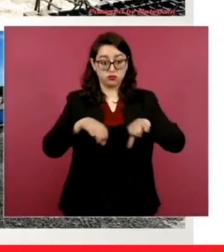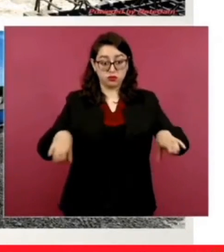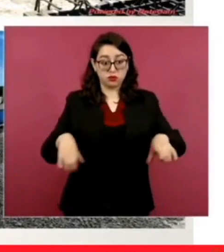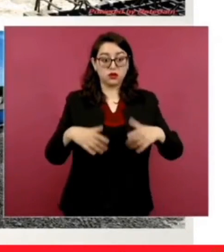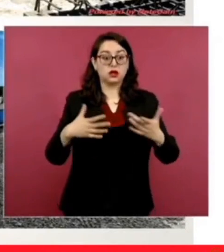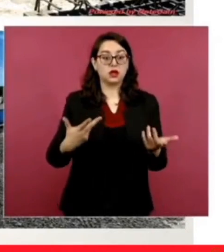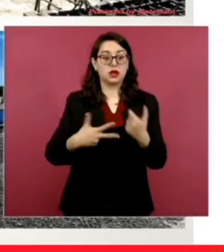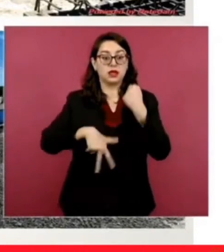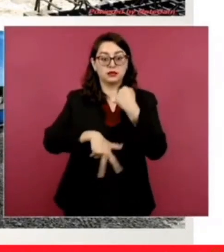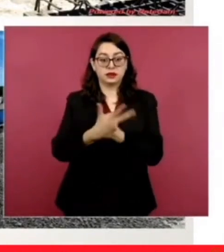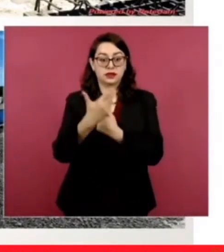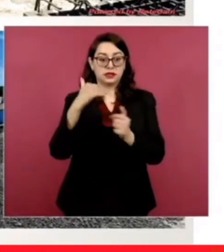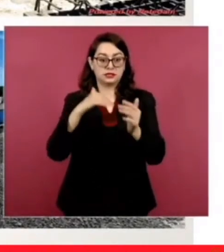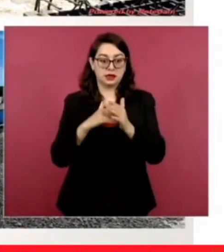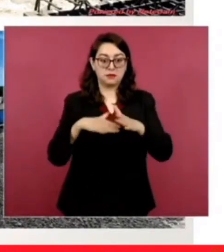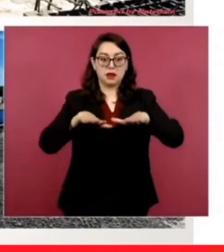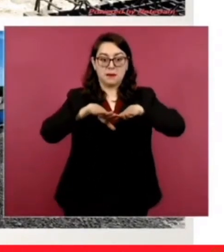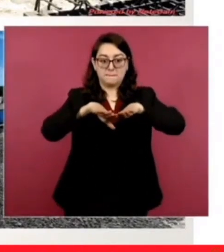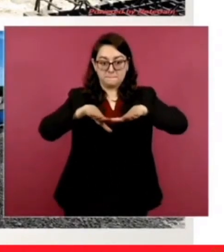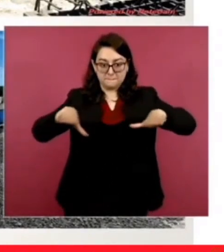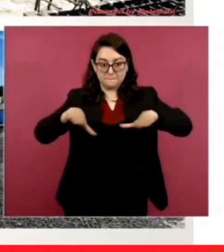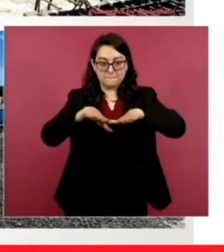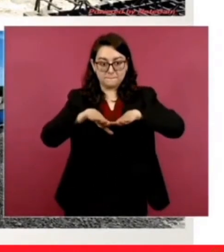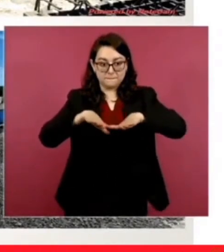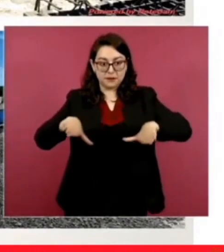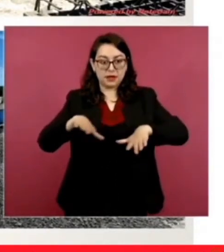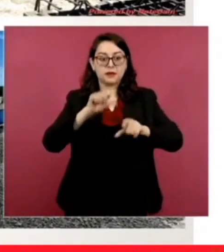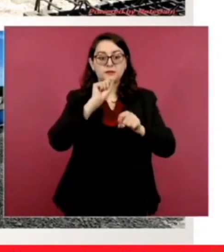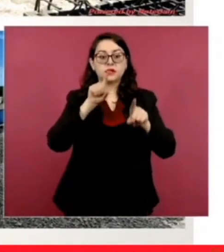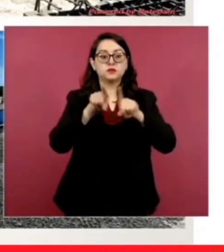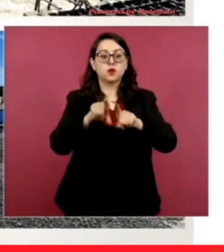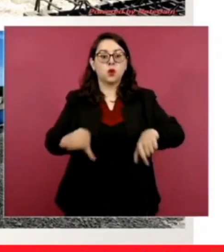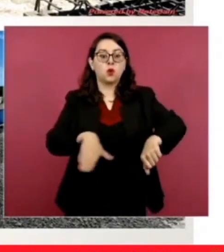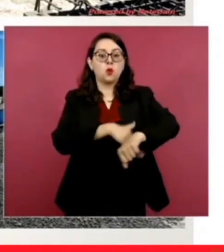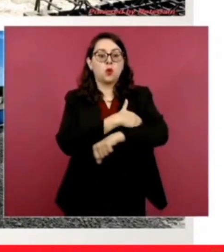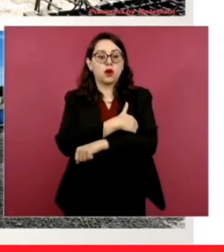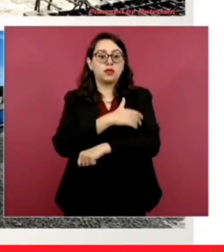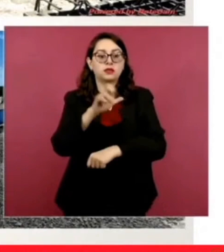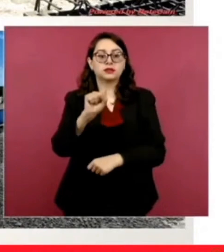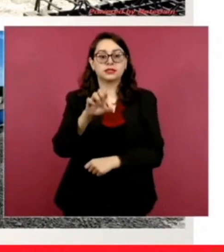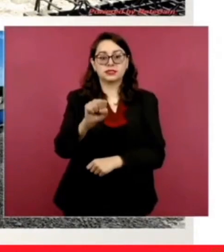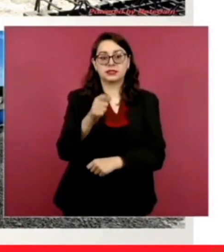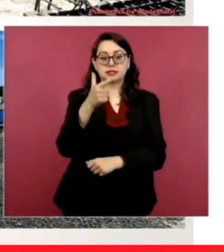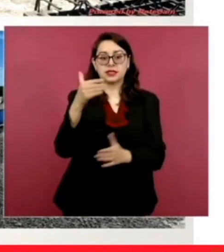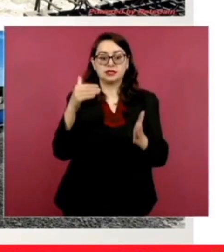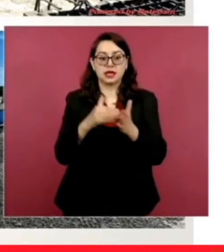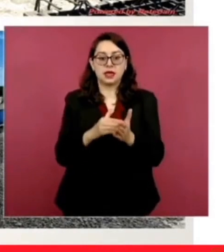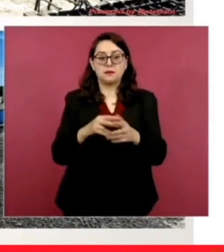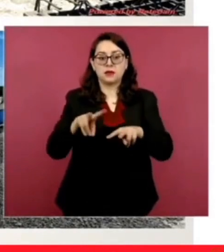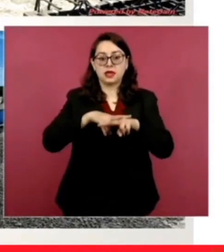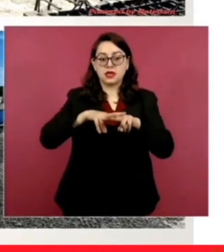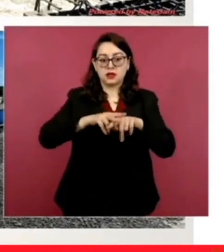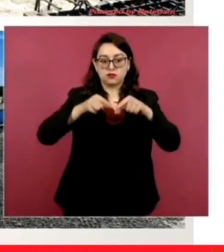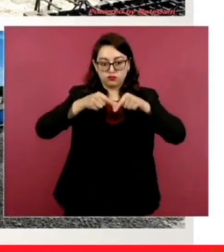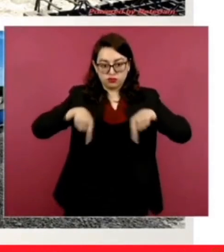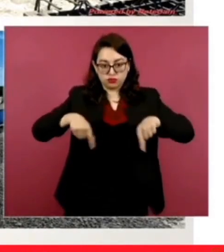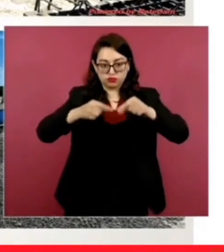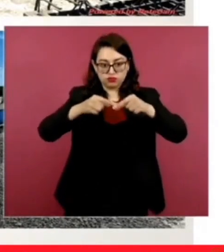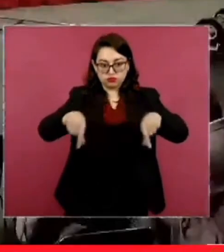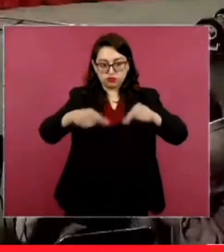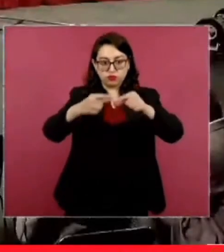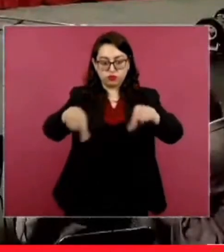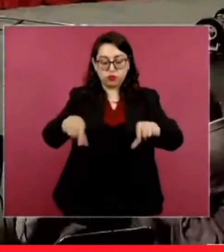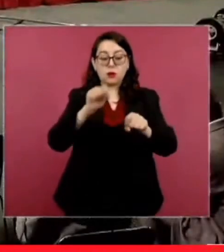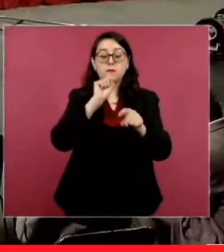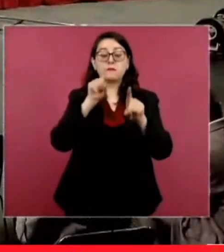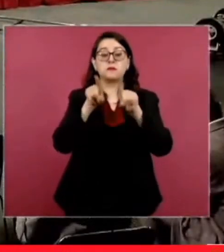cabezales, ya se tienen en acopio 67.878 durmientes en sitio, así como 20.000 metros cúbicos de balasto y